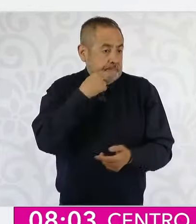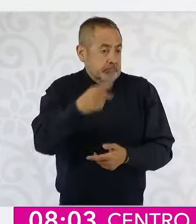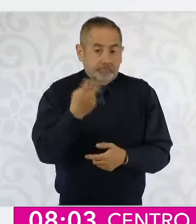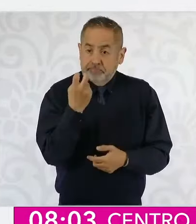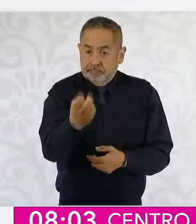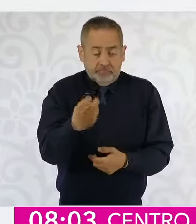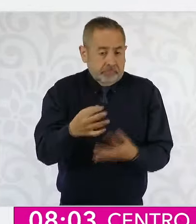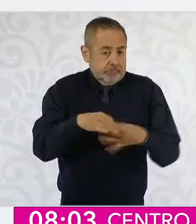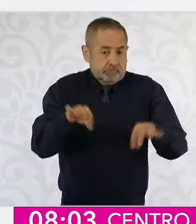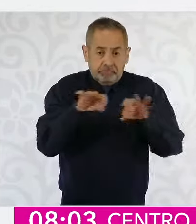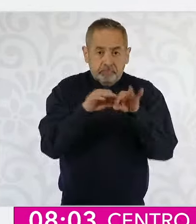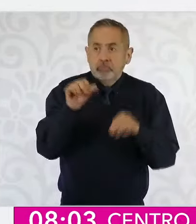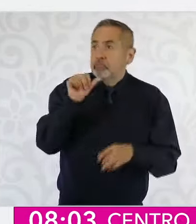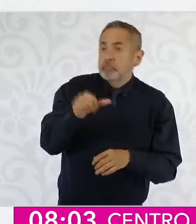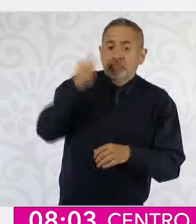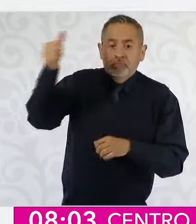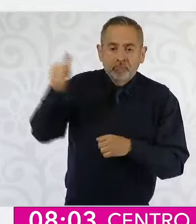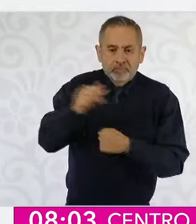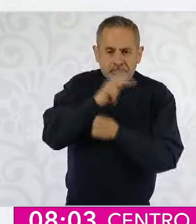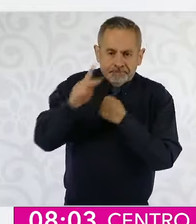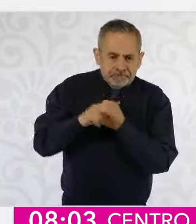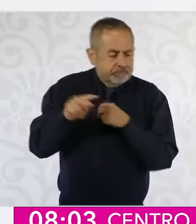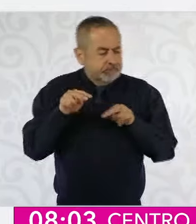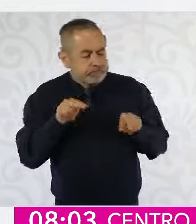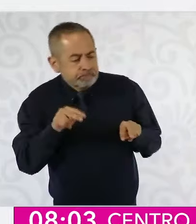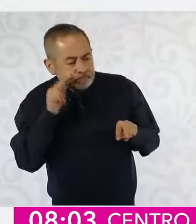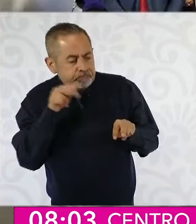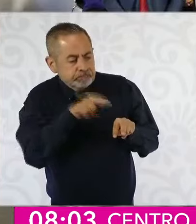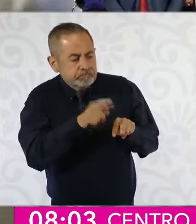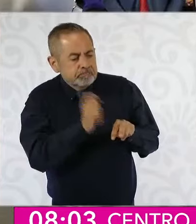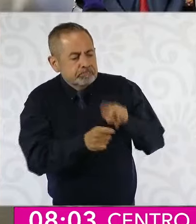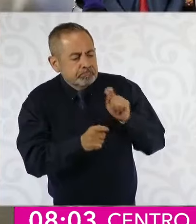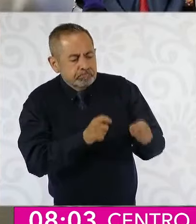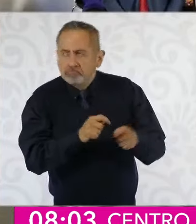mejores promotores que tenemos del país para el mundo.